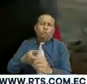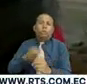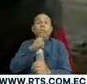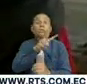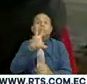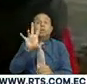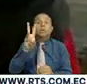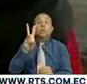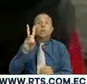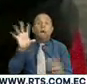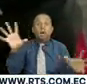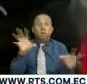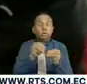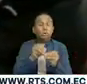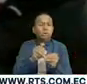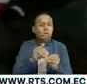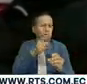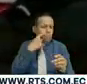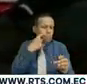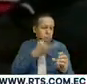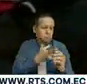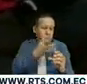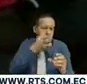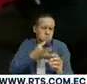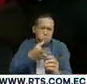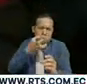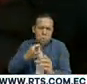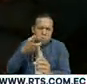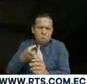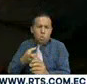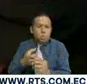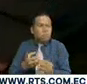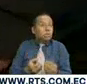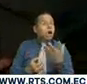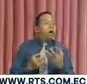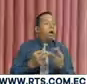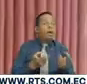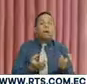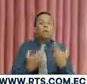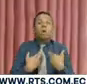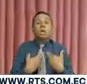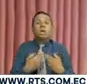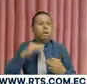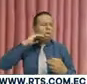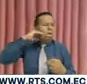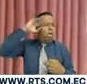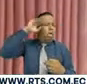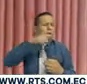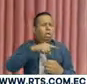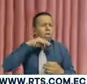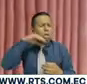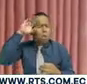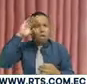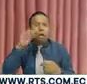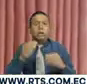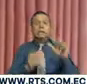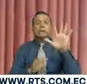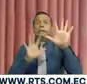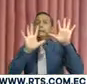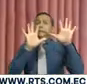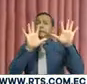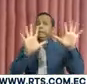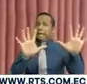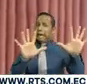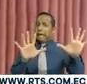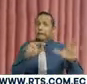26 que se hicieron el respectivo chequeo, de acuerdo a la toma de temperatura, 10 salieron con